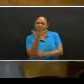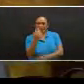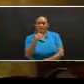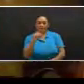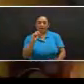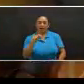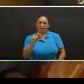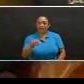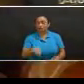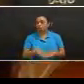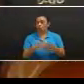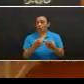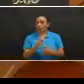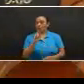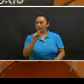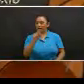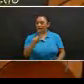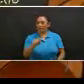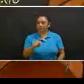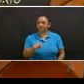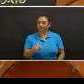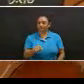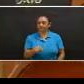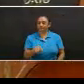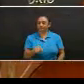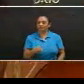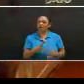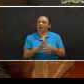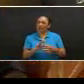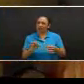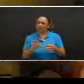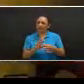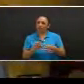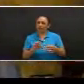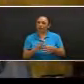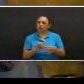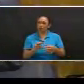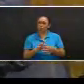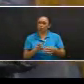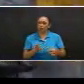Así como aquella anécdota que